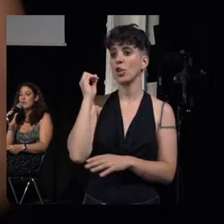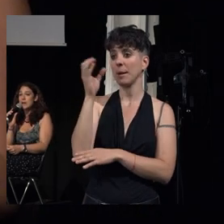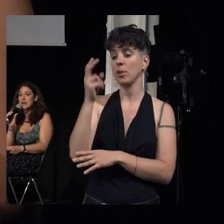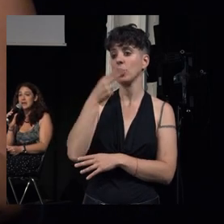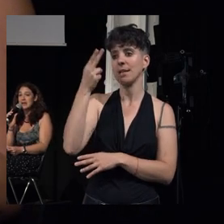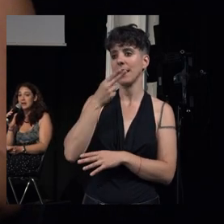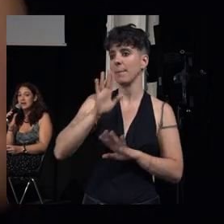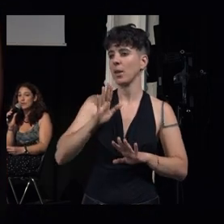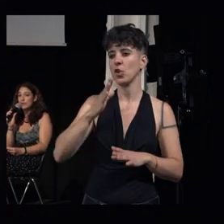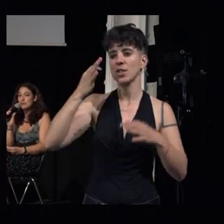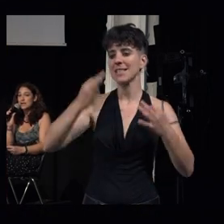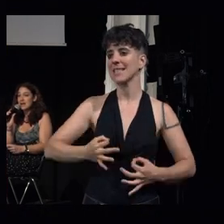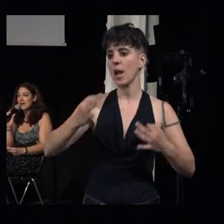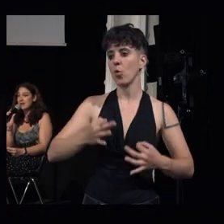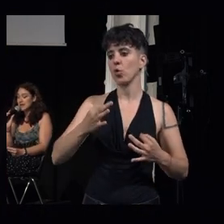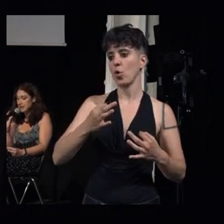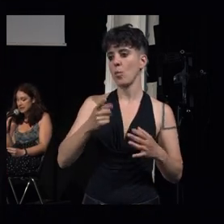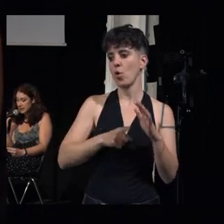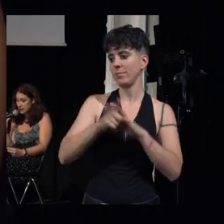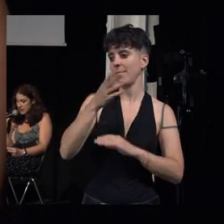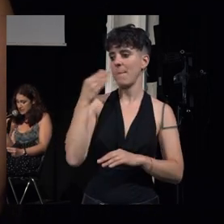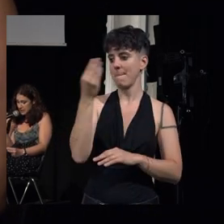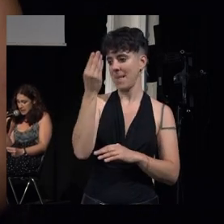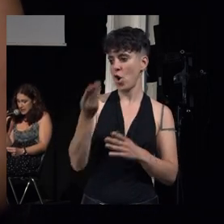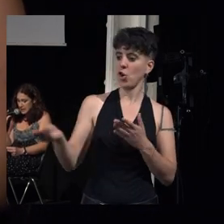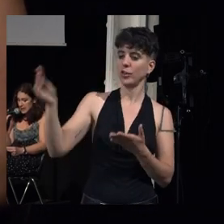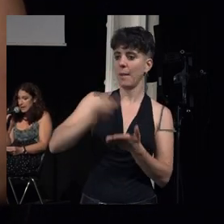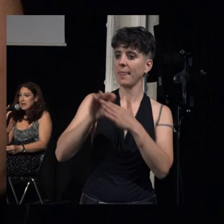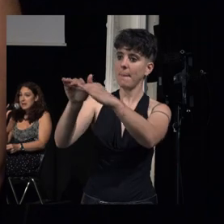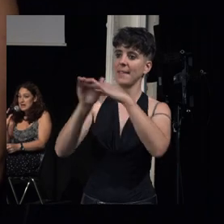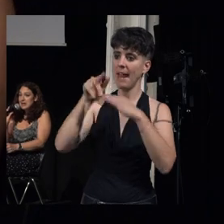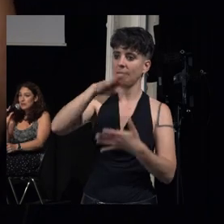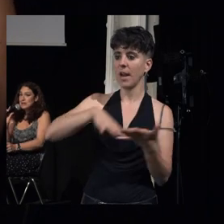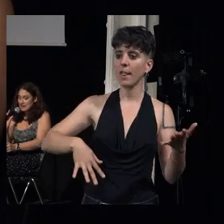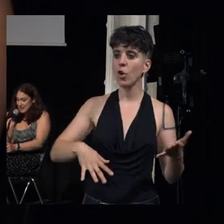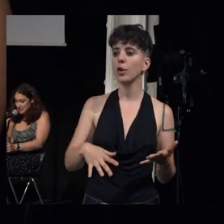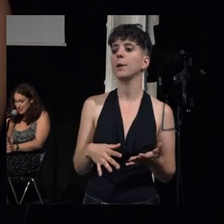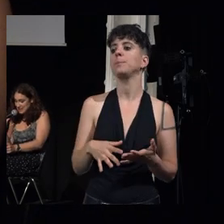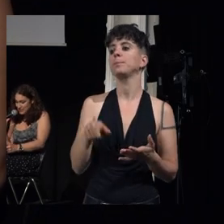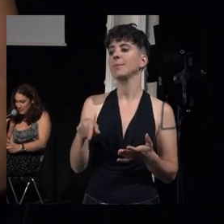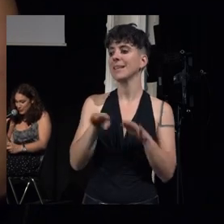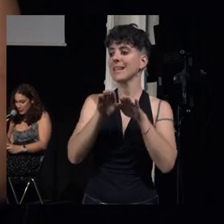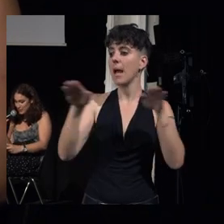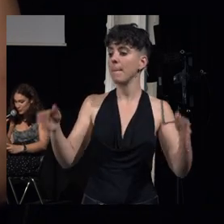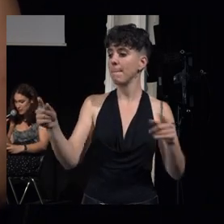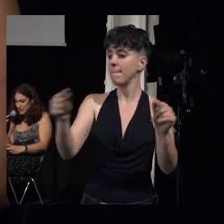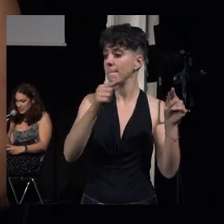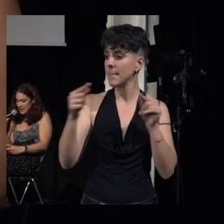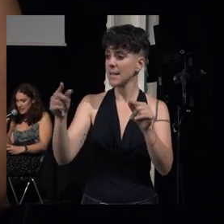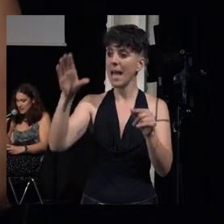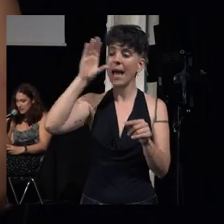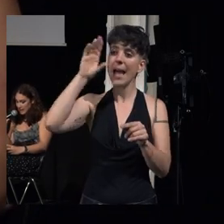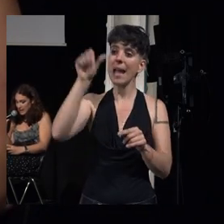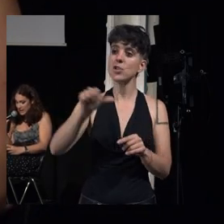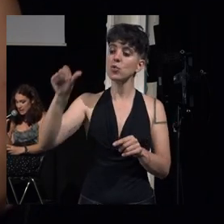cuando se recupere lo volveremos a invitar a Barcelona. Y entonces en esta mesa sí vamos a poder escuchar